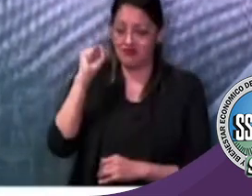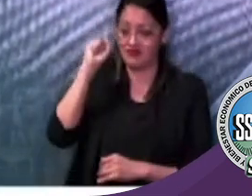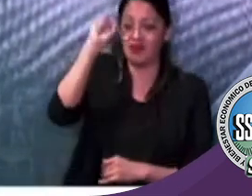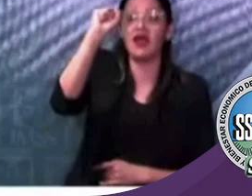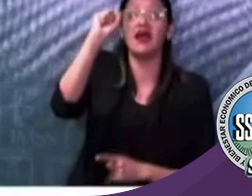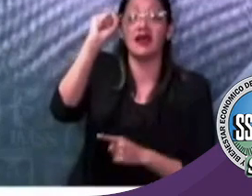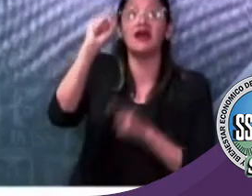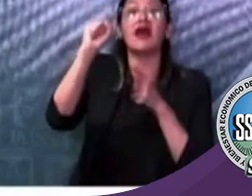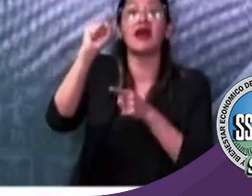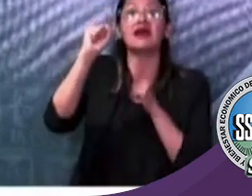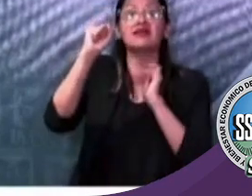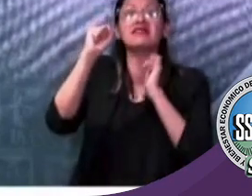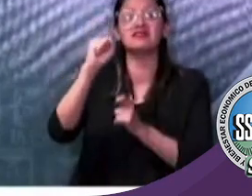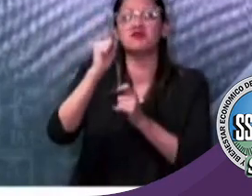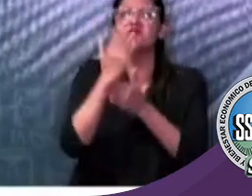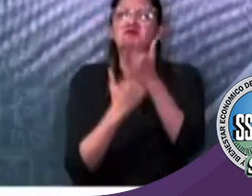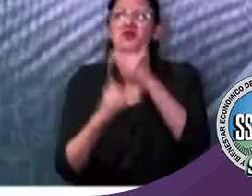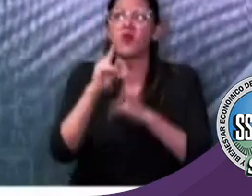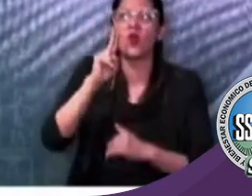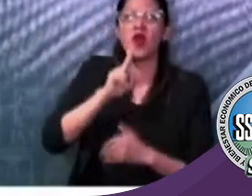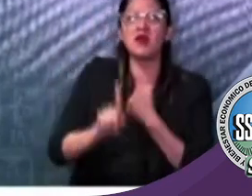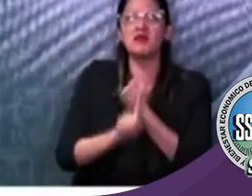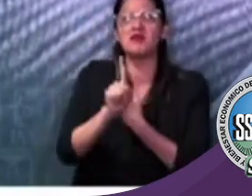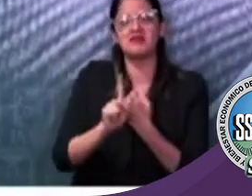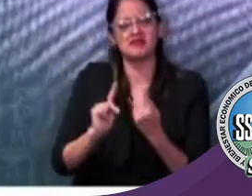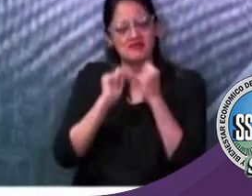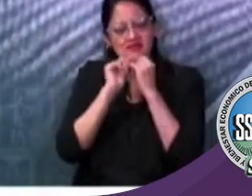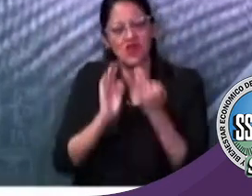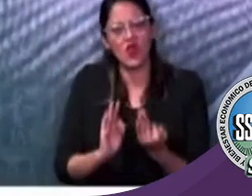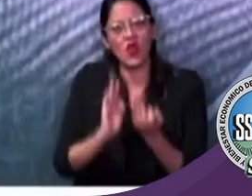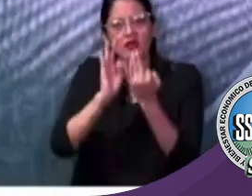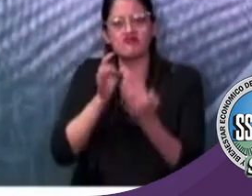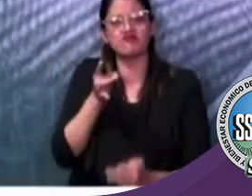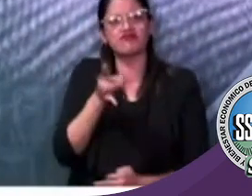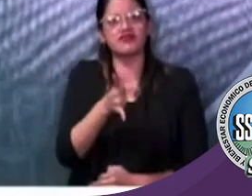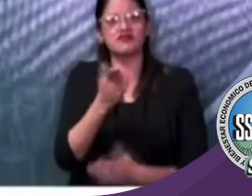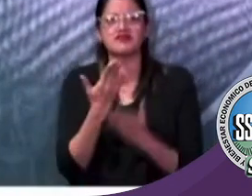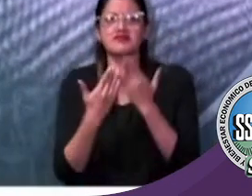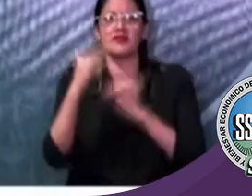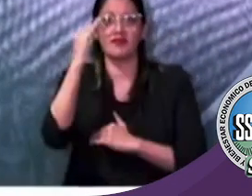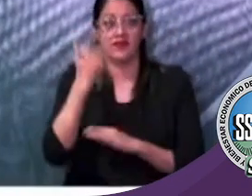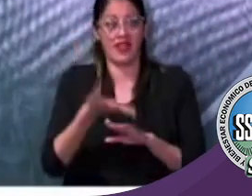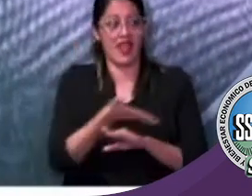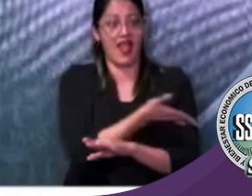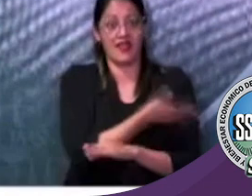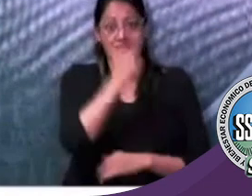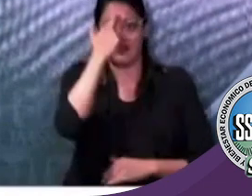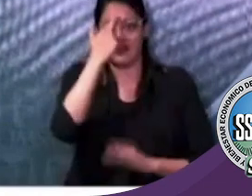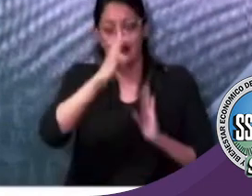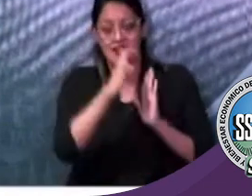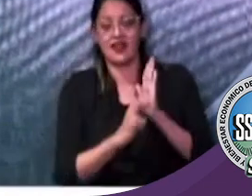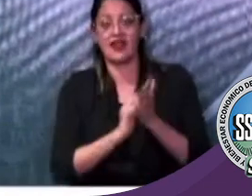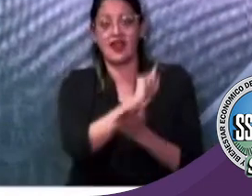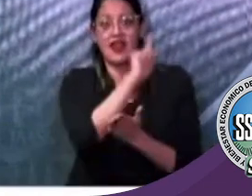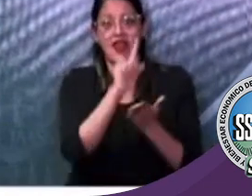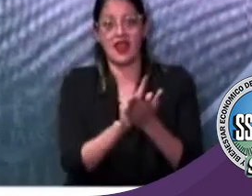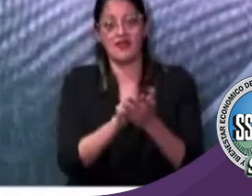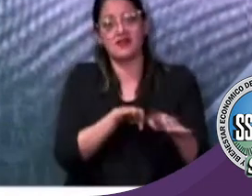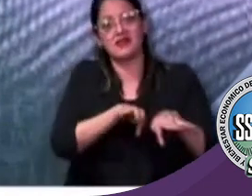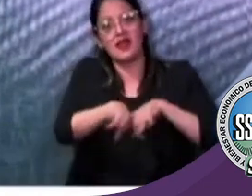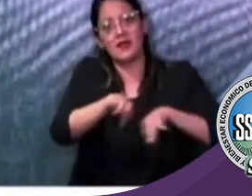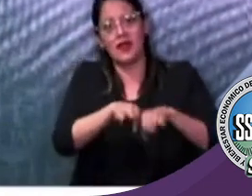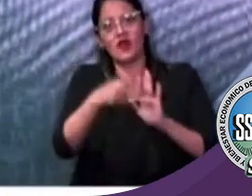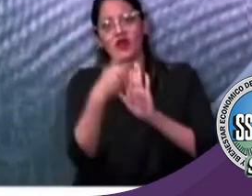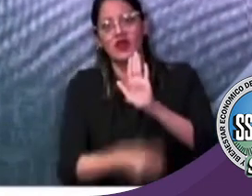ha superado con creces las pruebas a las que ha sido sometido tras las reformas laborales del